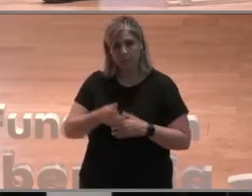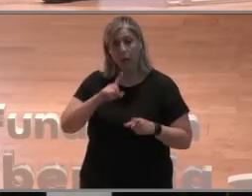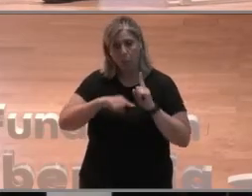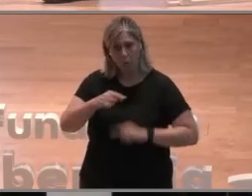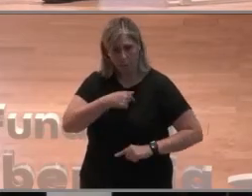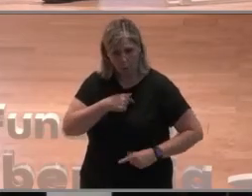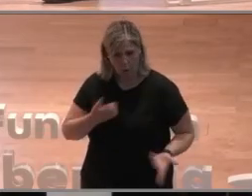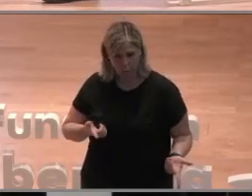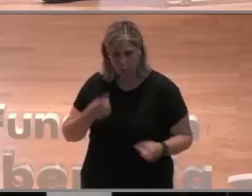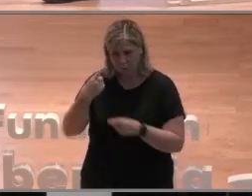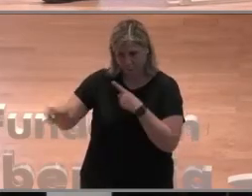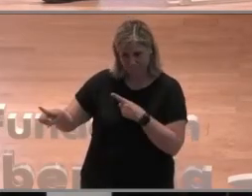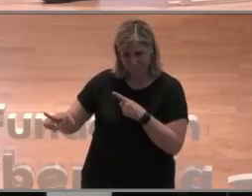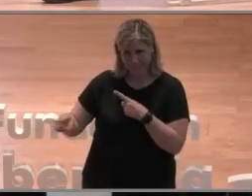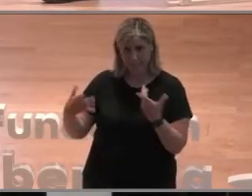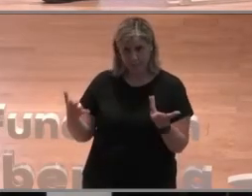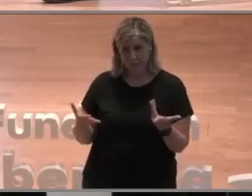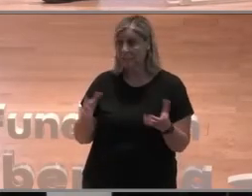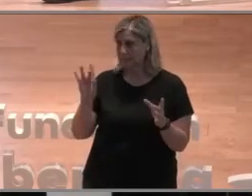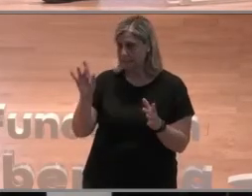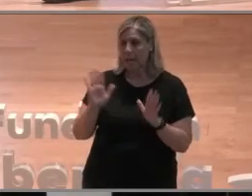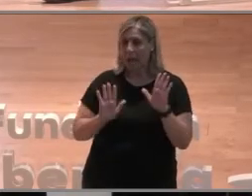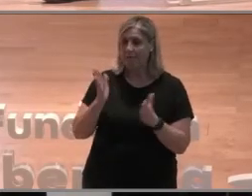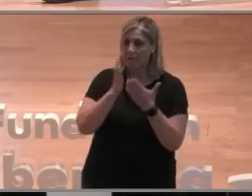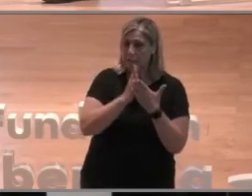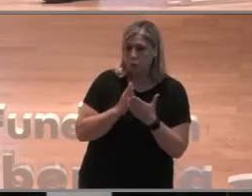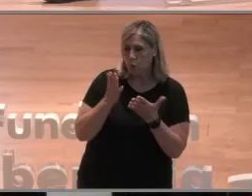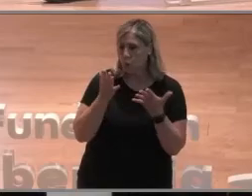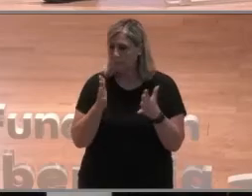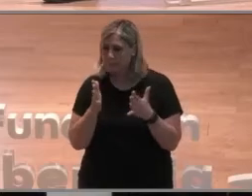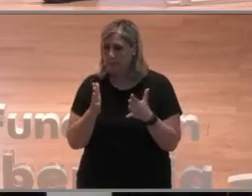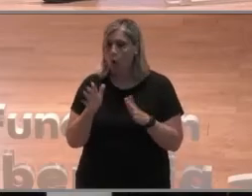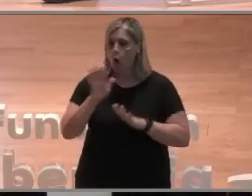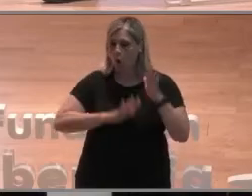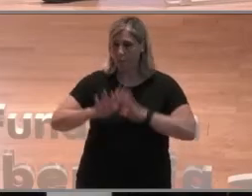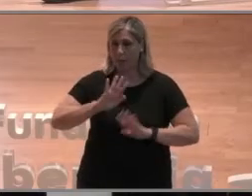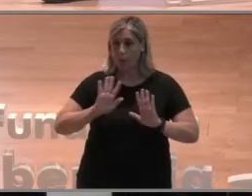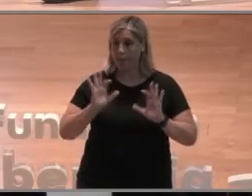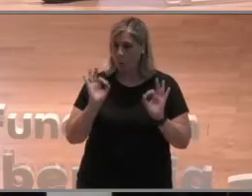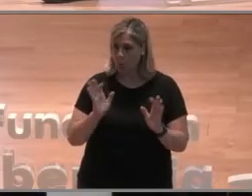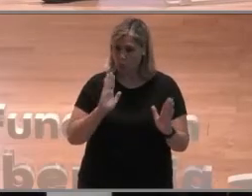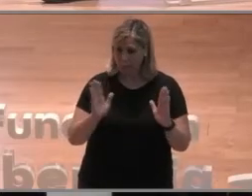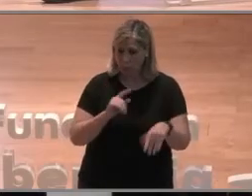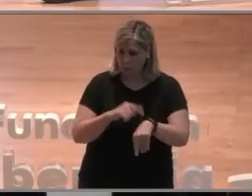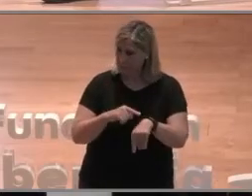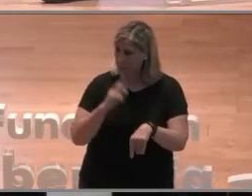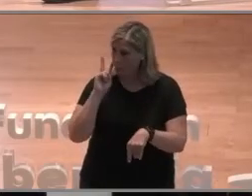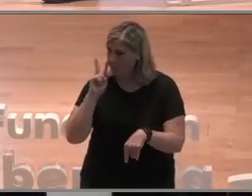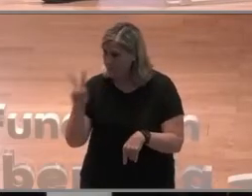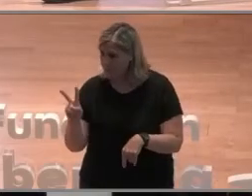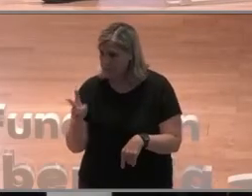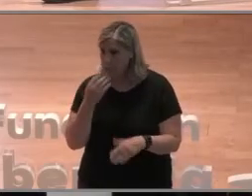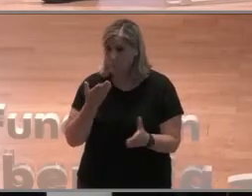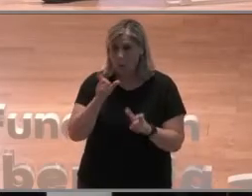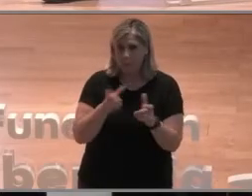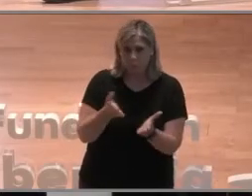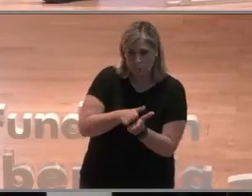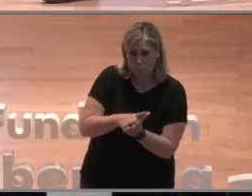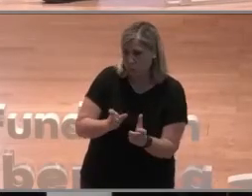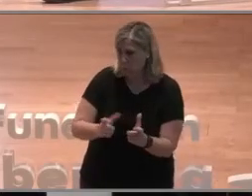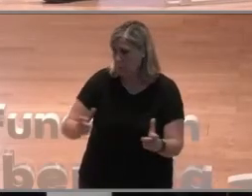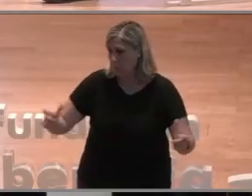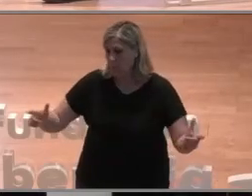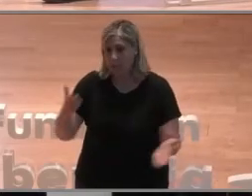¿no? Entonces sí que las estimaciones son complejas, pero claro, cuando ves en un periodo de tiempo que aumentan las muertes con respecto a